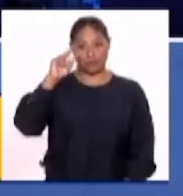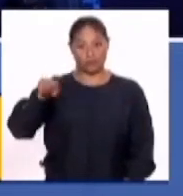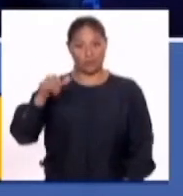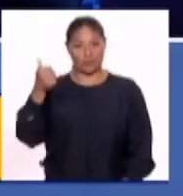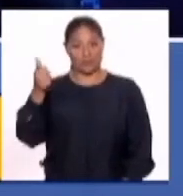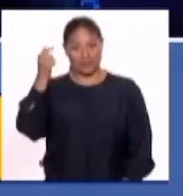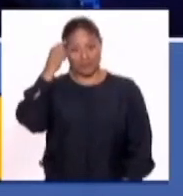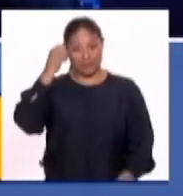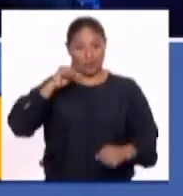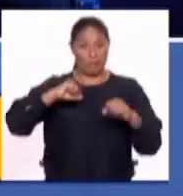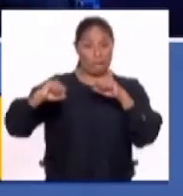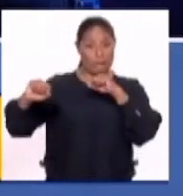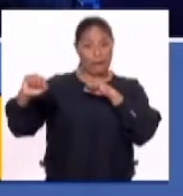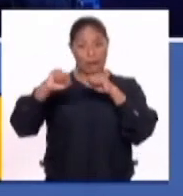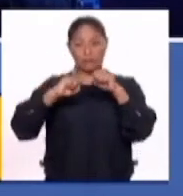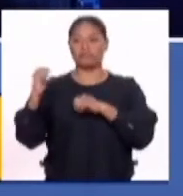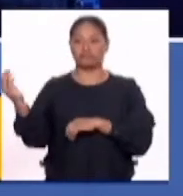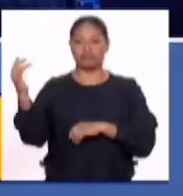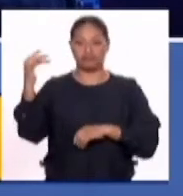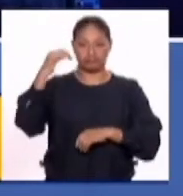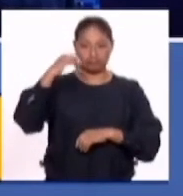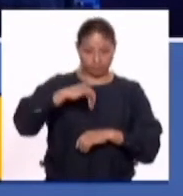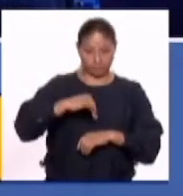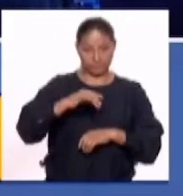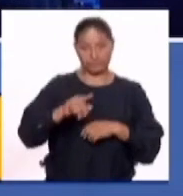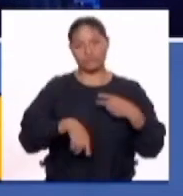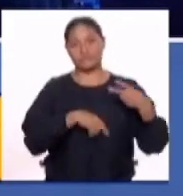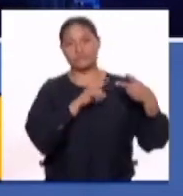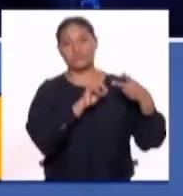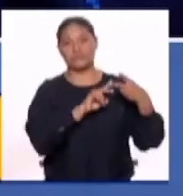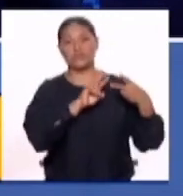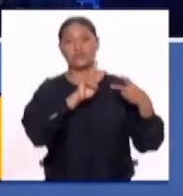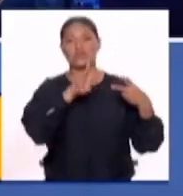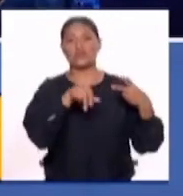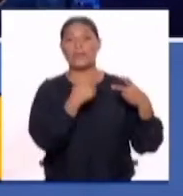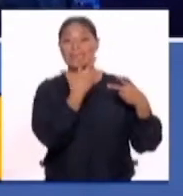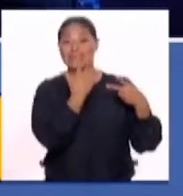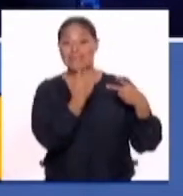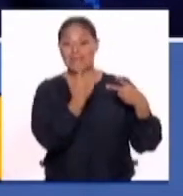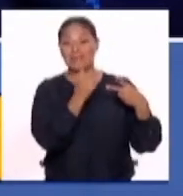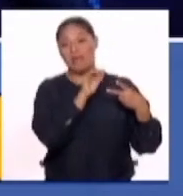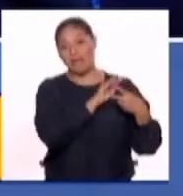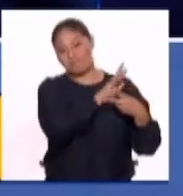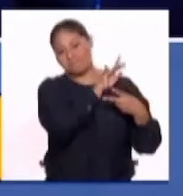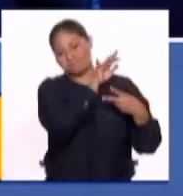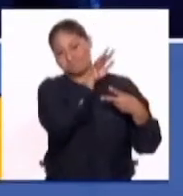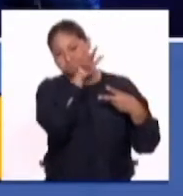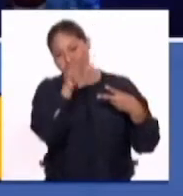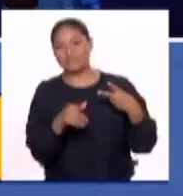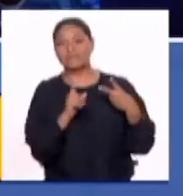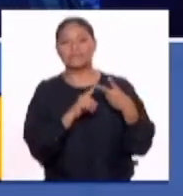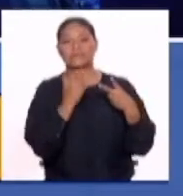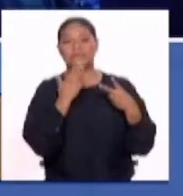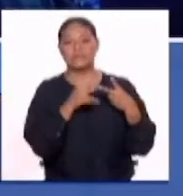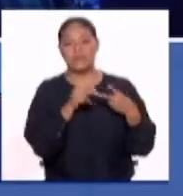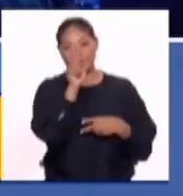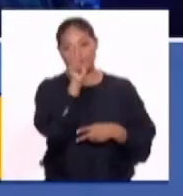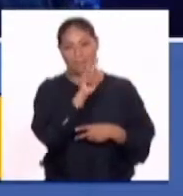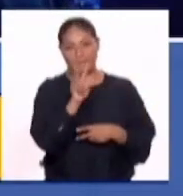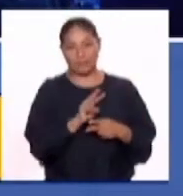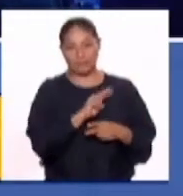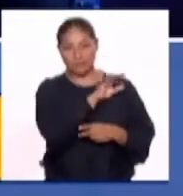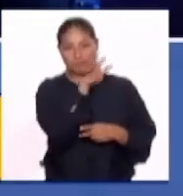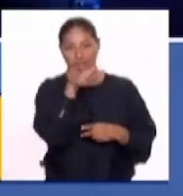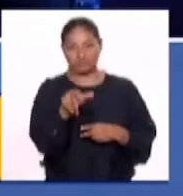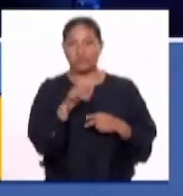caso de Venezuela podríamos decir que más o menos en el año 2013. Y sabemos cuáles fueron los factores de empuje que llegaron a estos migrantes